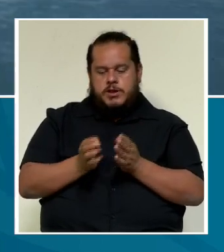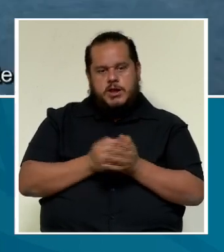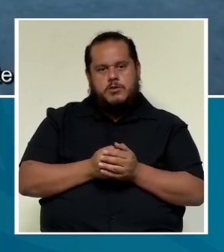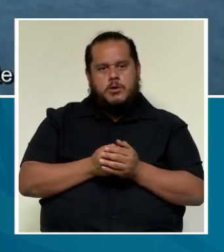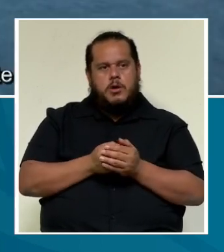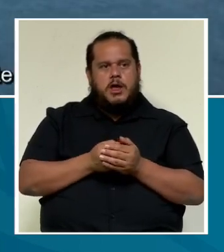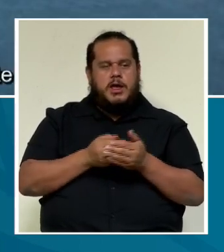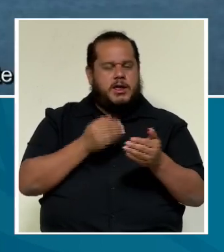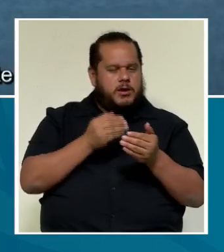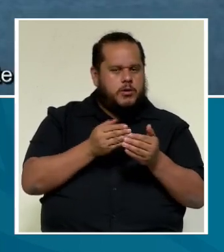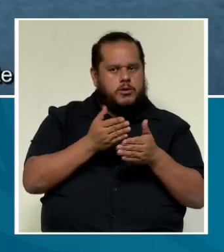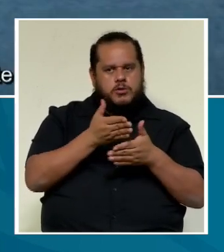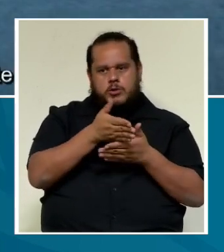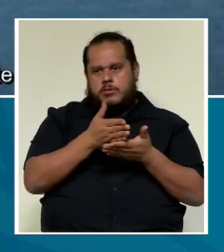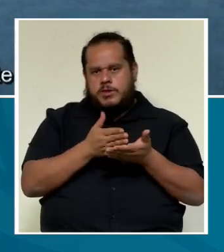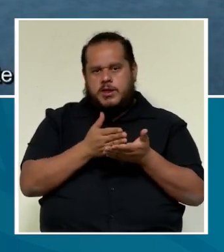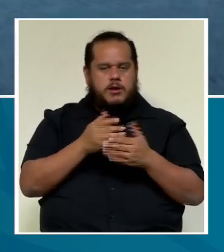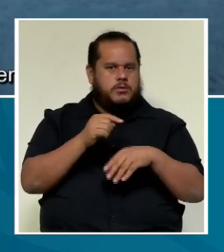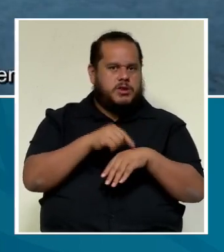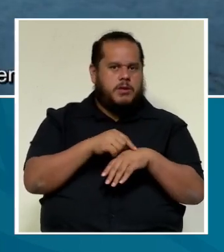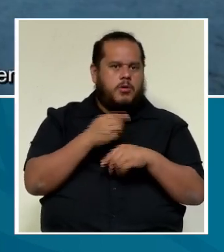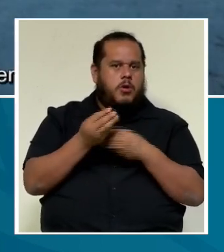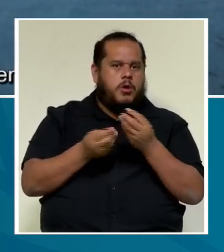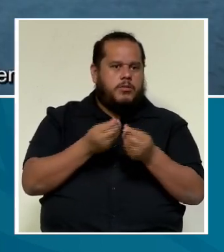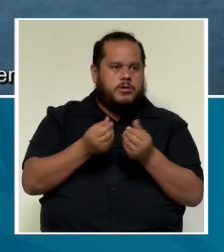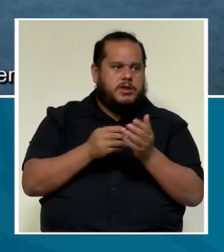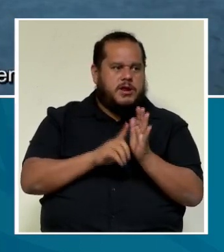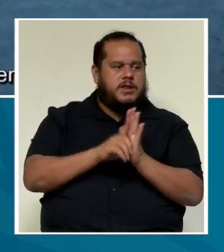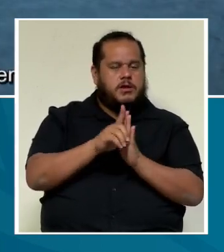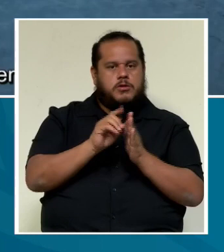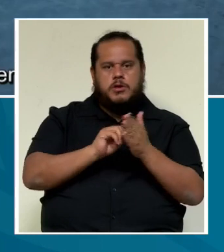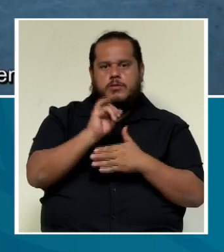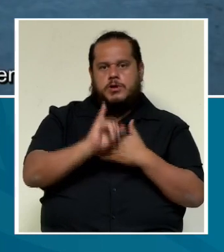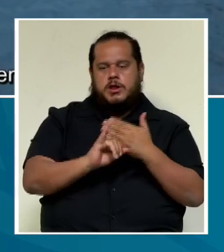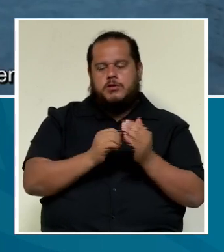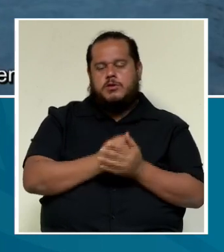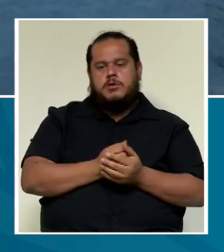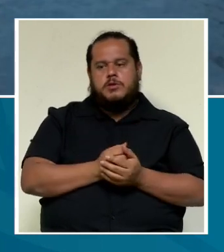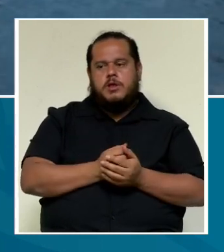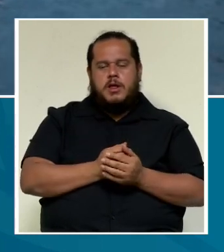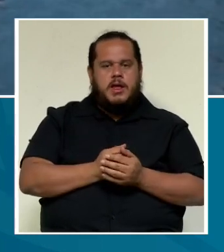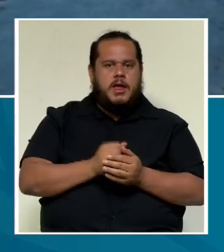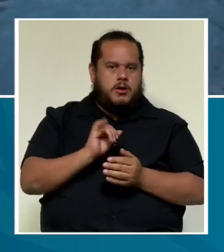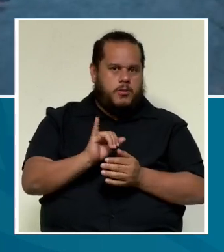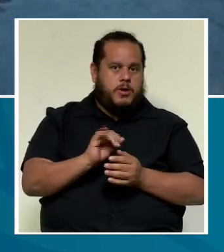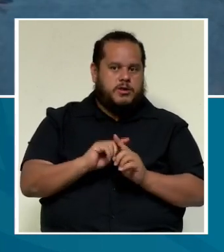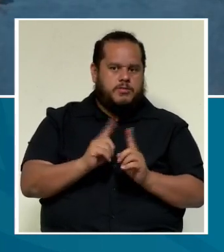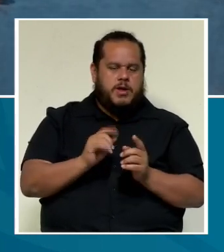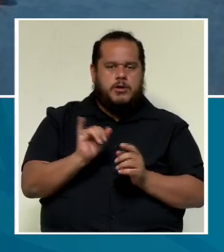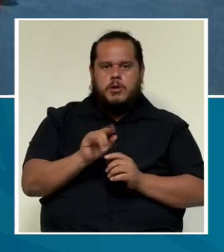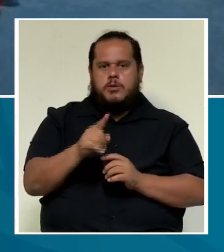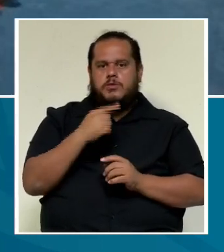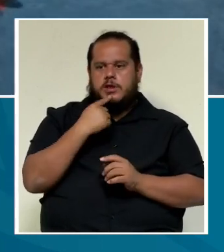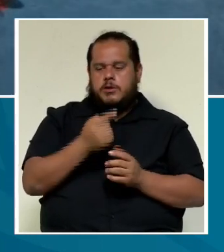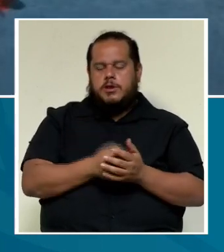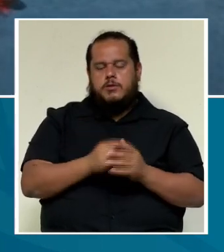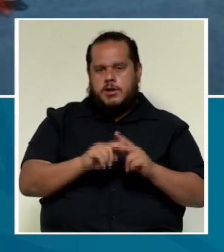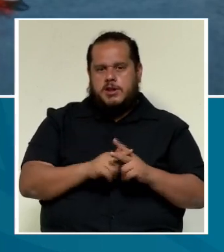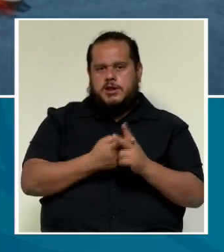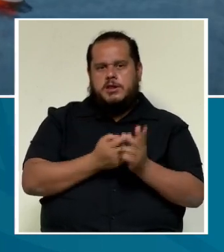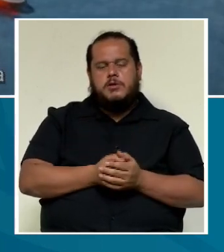corto, mediano, inclusive en el largo plazo todavía generar desarrollo de proyectos como tal. Pero como usted bien lo indicó en el